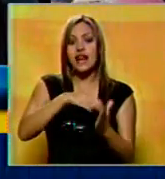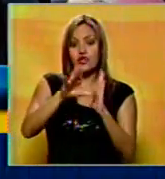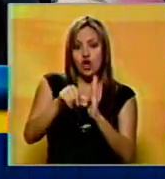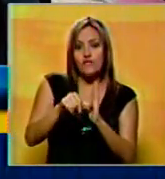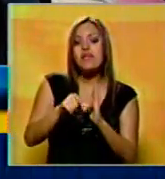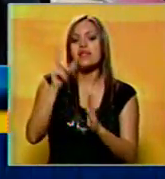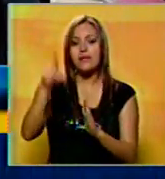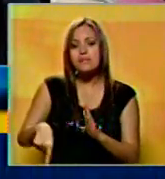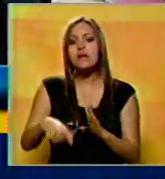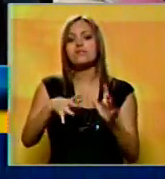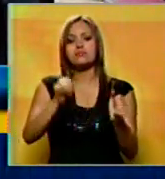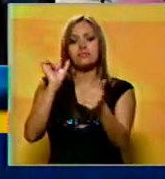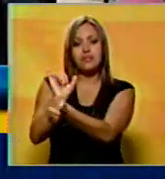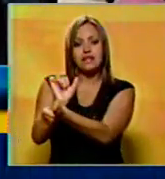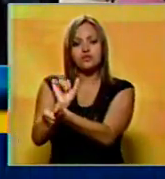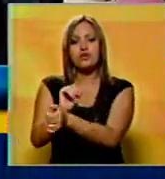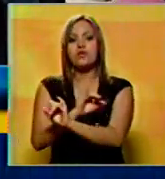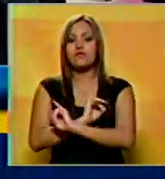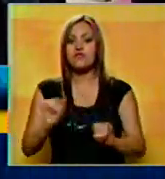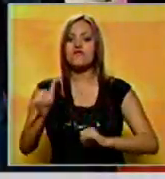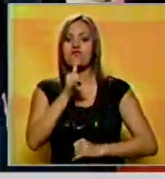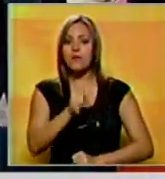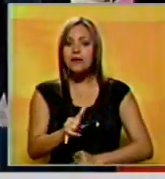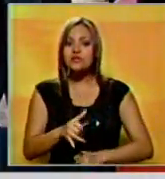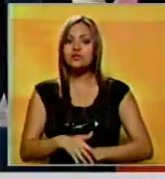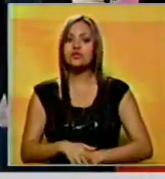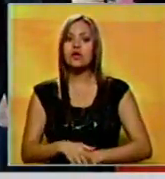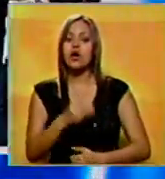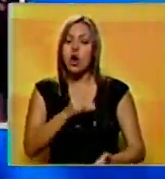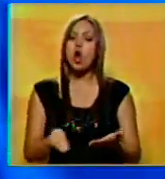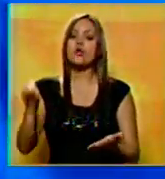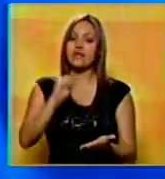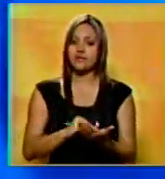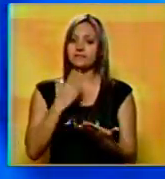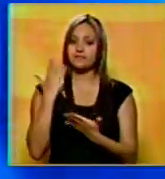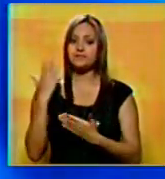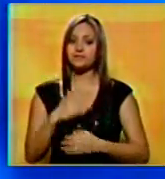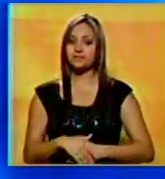información que manejamos a esta hora desde el Palacio de Justicia y con ella retornamos el pase al estudio.